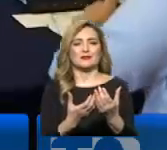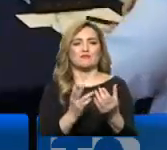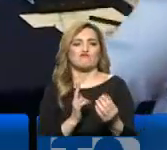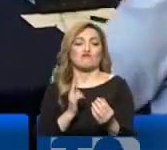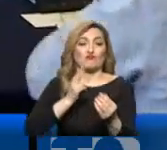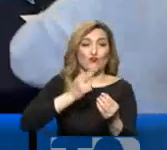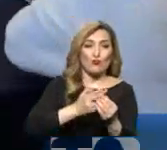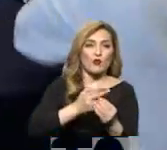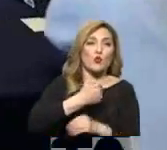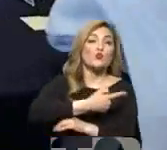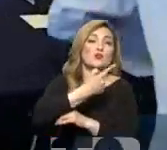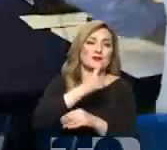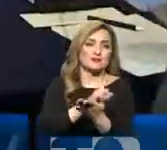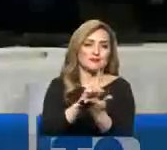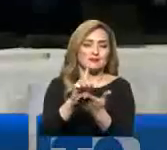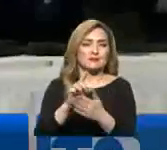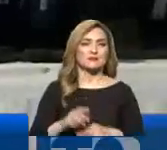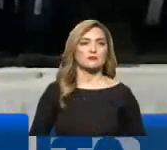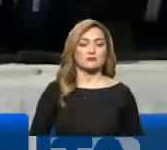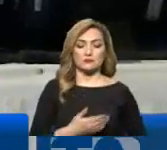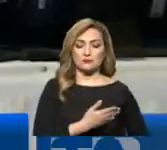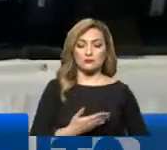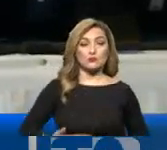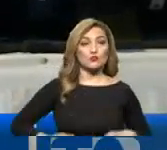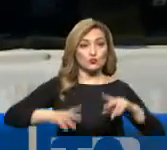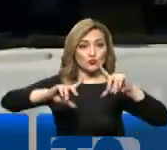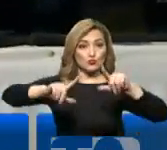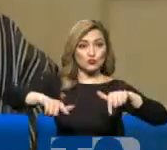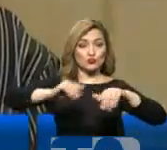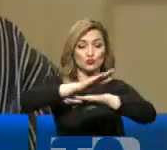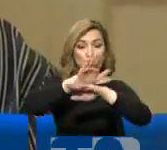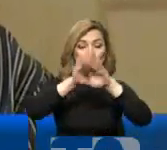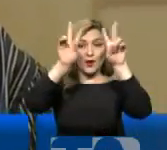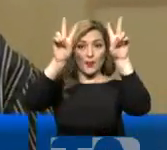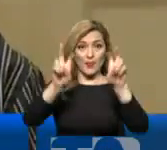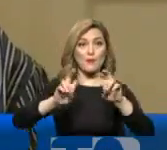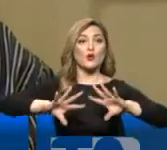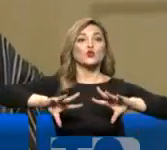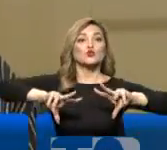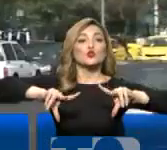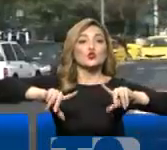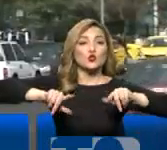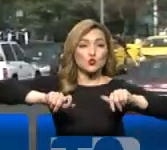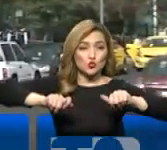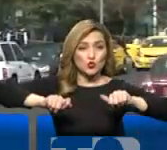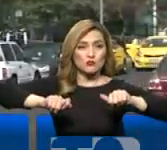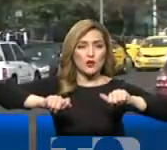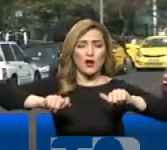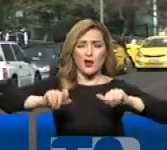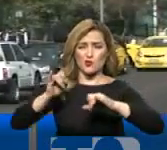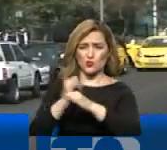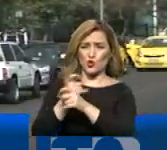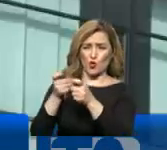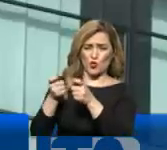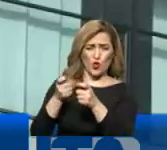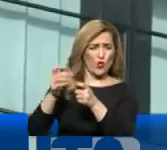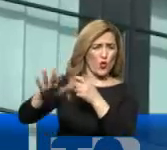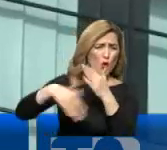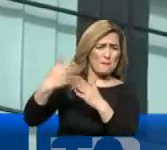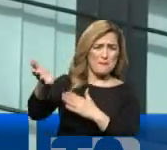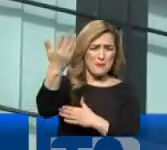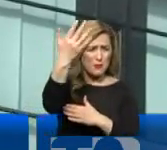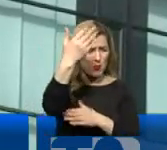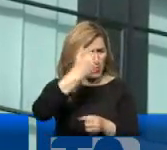también. El presidente Lenín Moreno abordó el tema de la corrupción. Llamó a todos los organismos de control a trabajar en contra